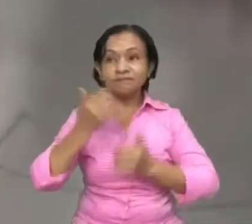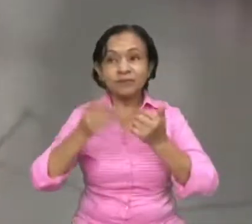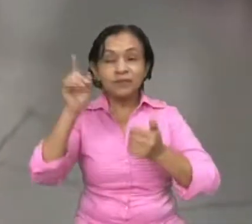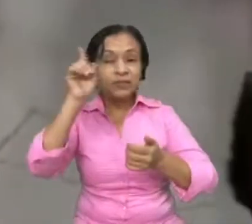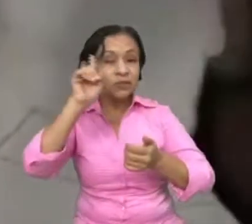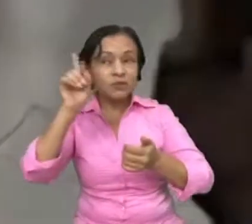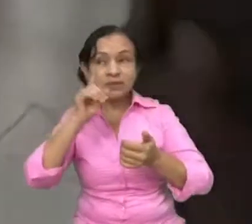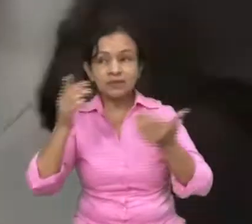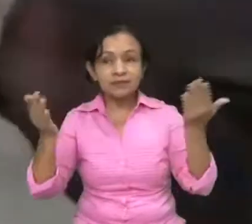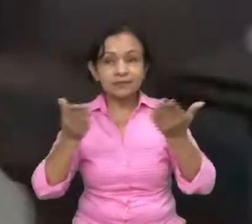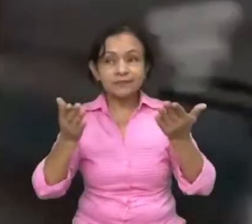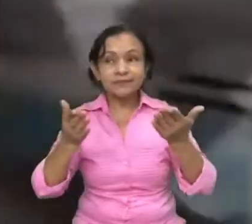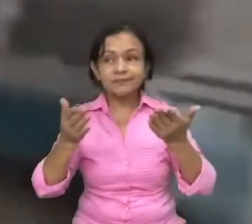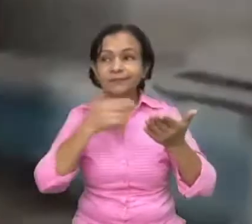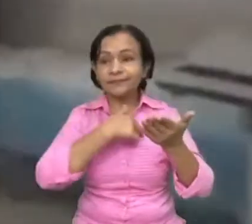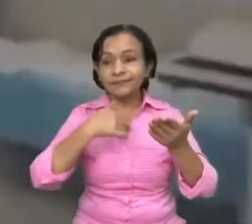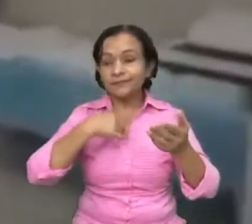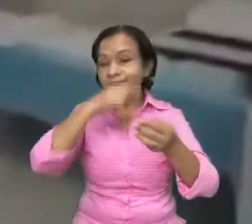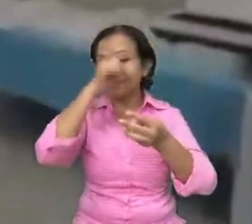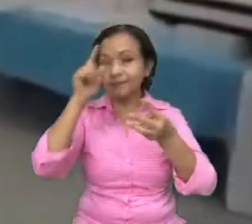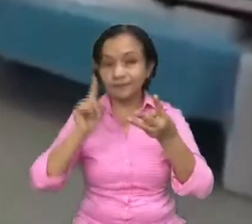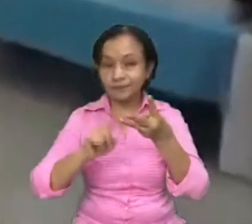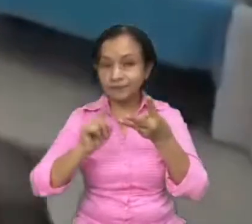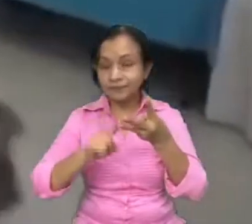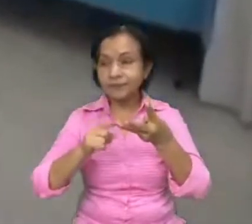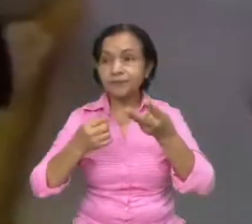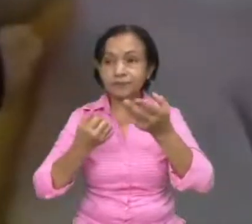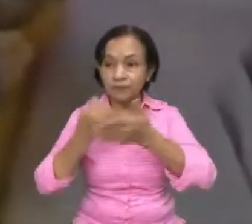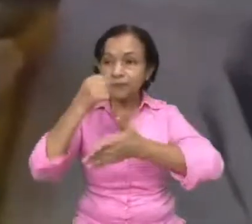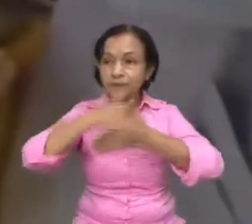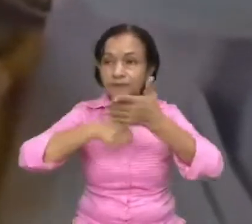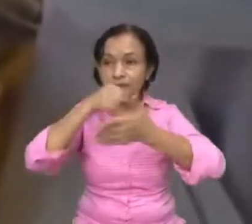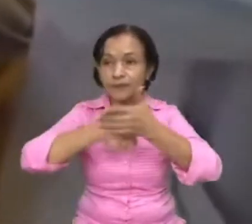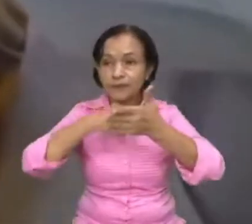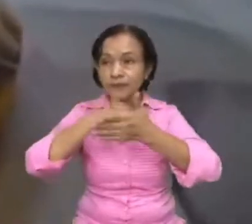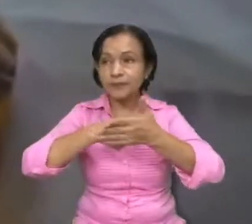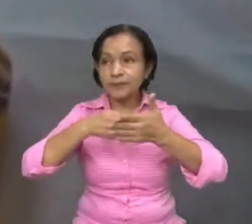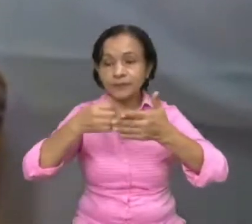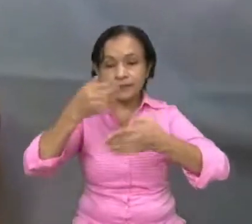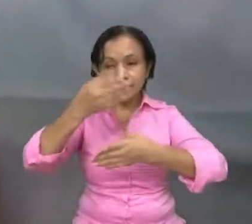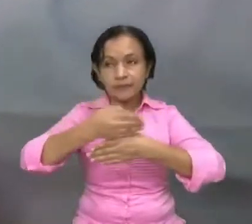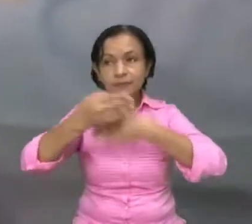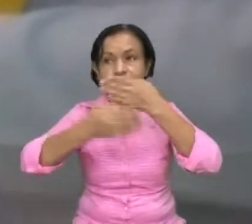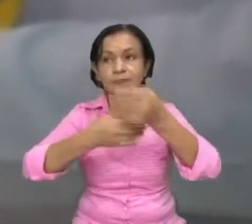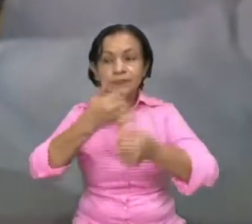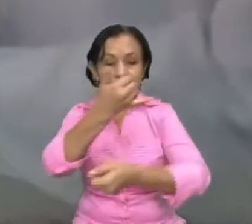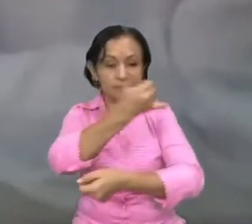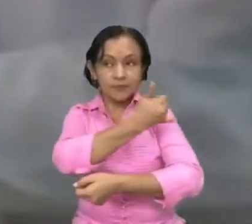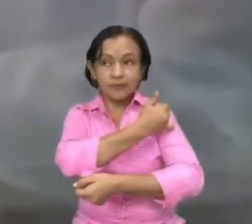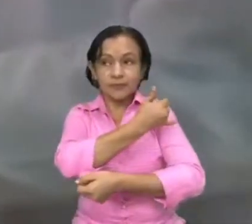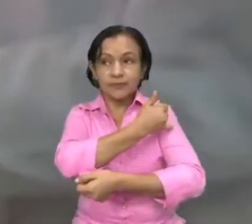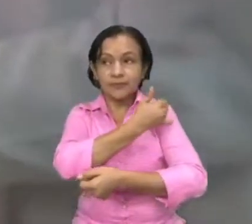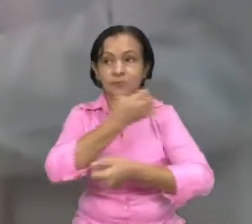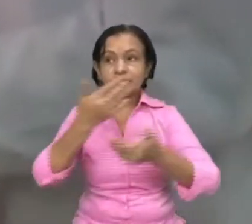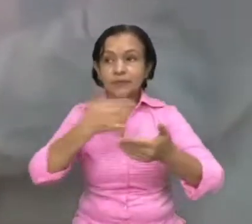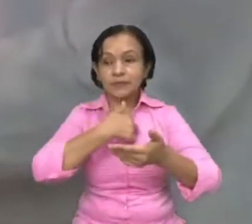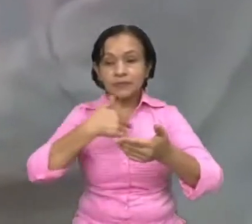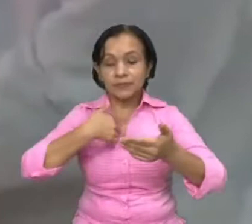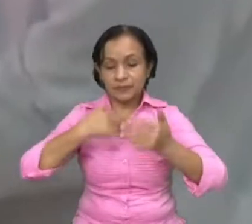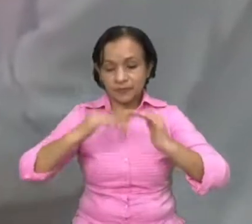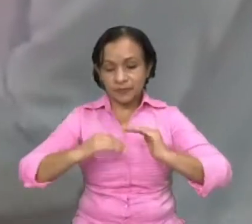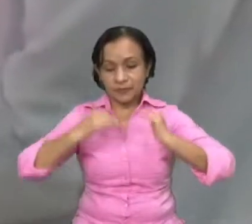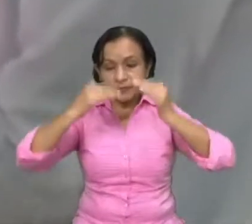se diagnosticaban. Y el tercer elemento fue el fortalecimiento de infraestructura y equipamiento para cirugía